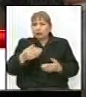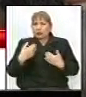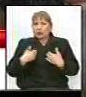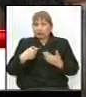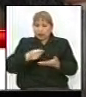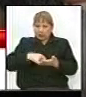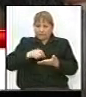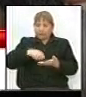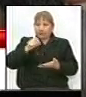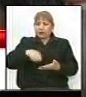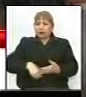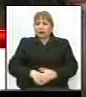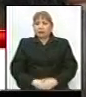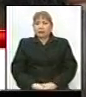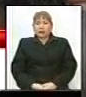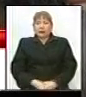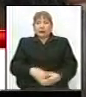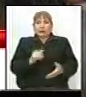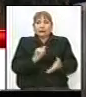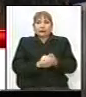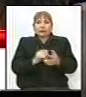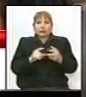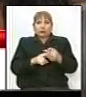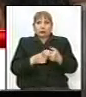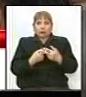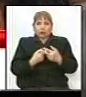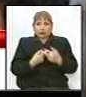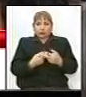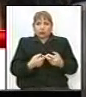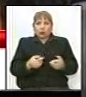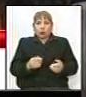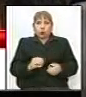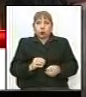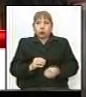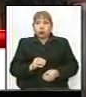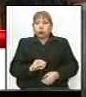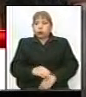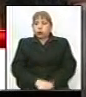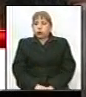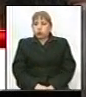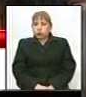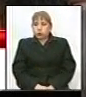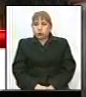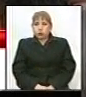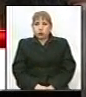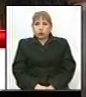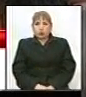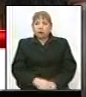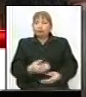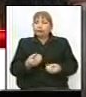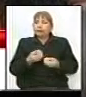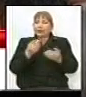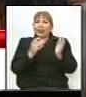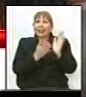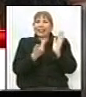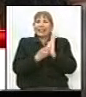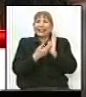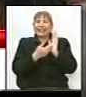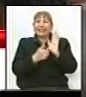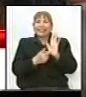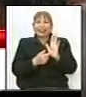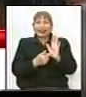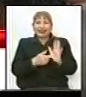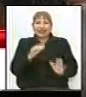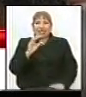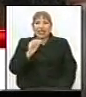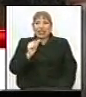firmas que dio origen a la inscripción de este partido político da evidencia, como dice el congresista